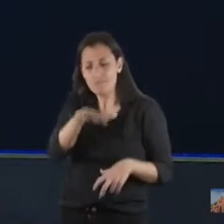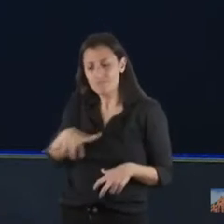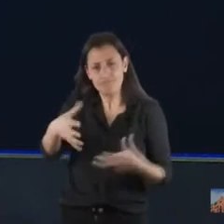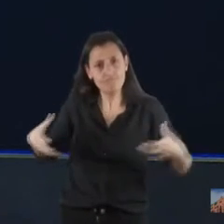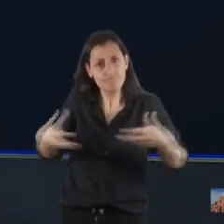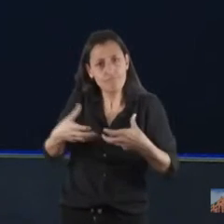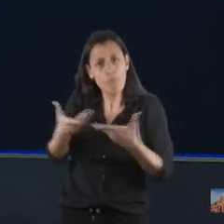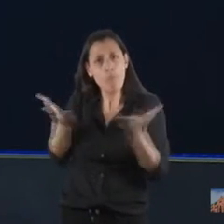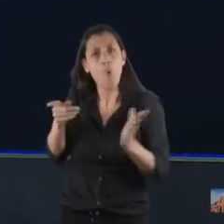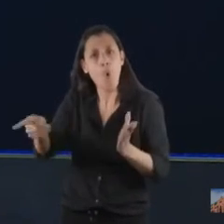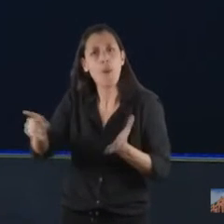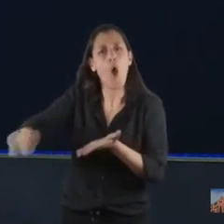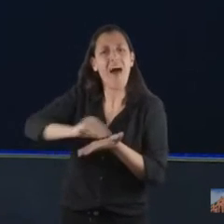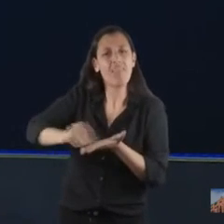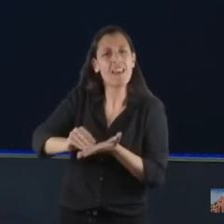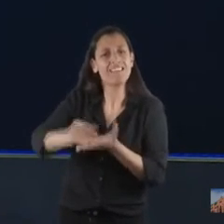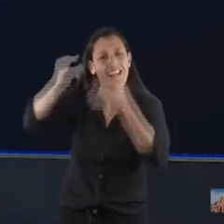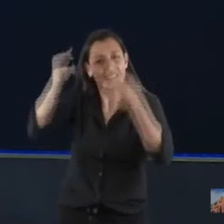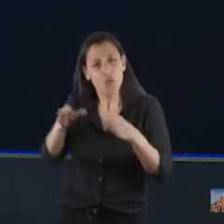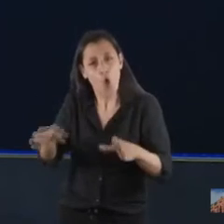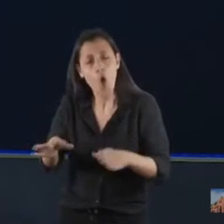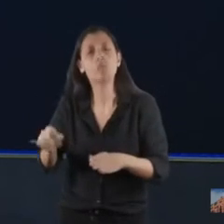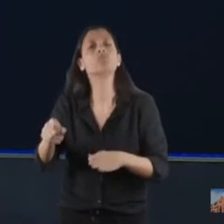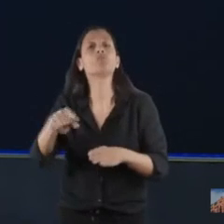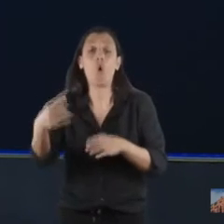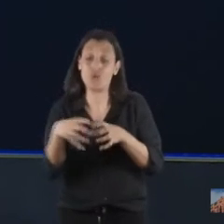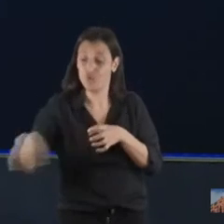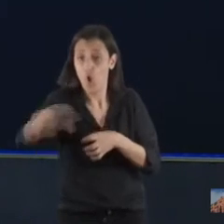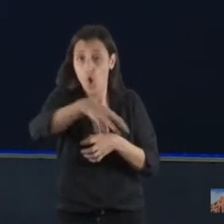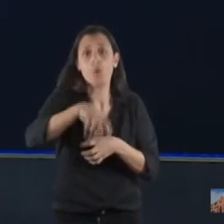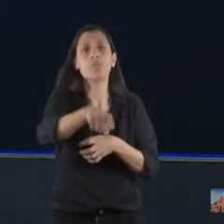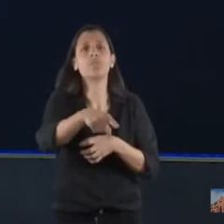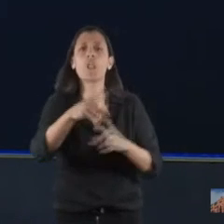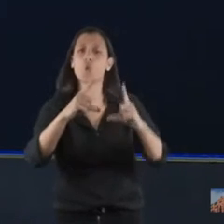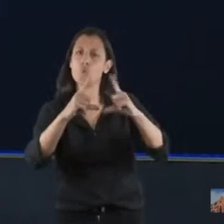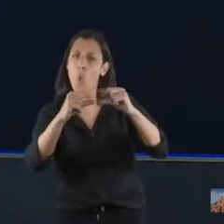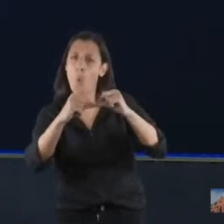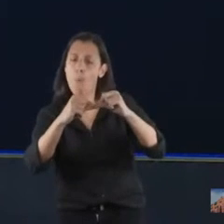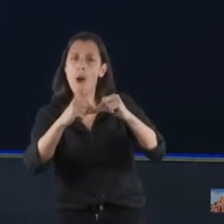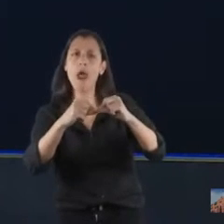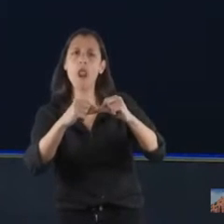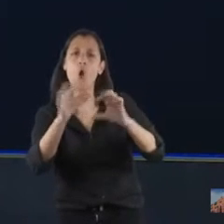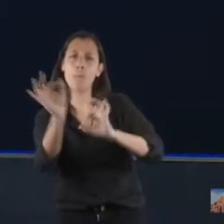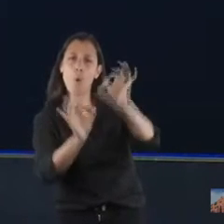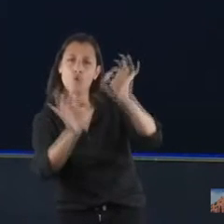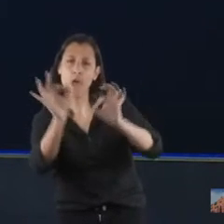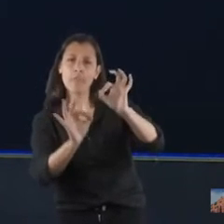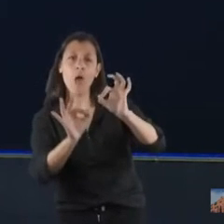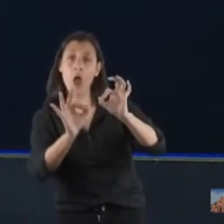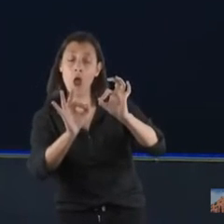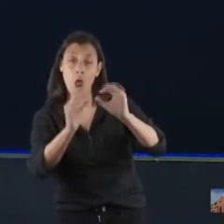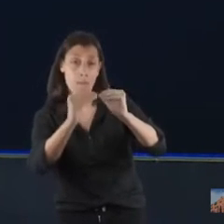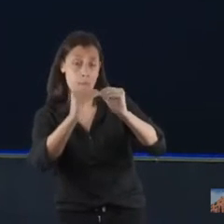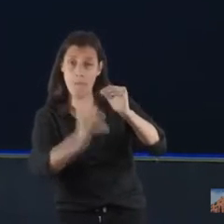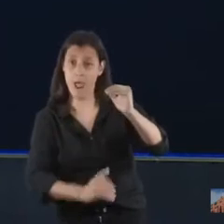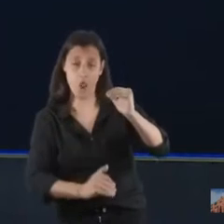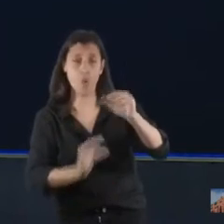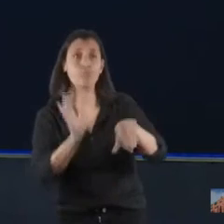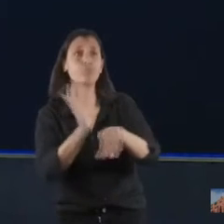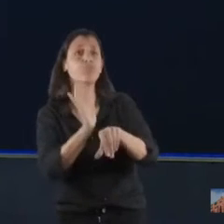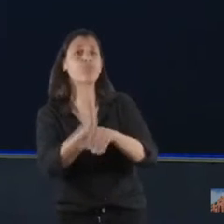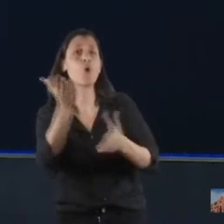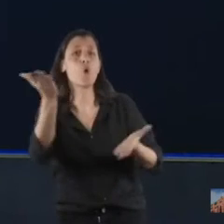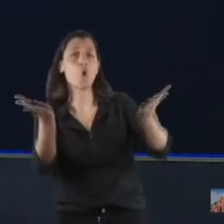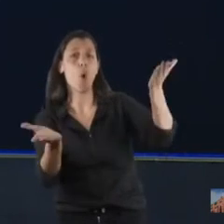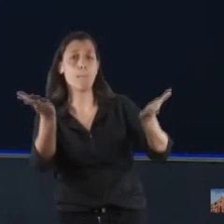administración central y descentralizadas el número es inferior respecto de el